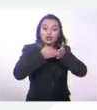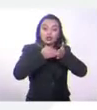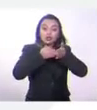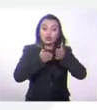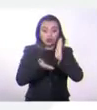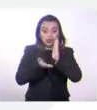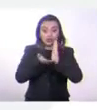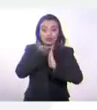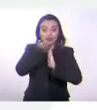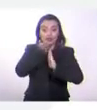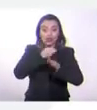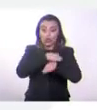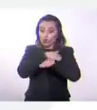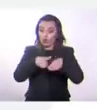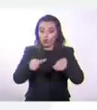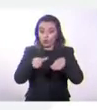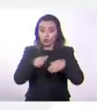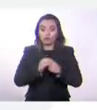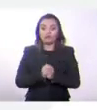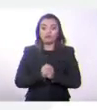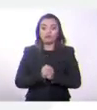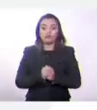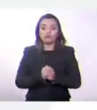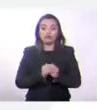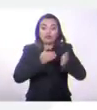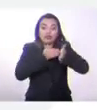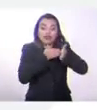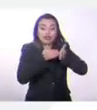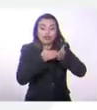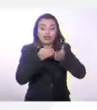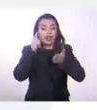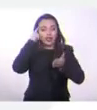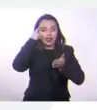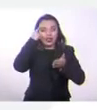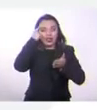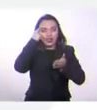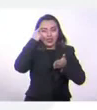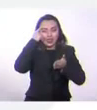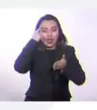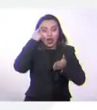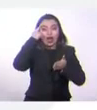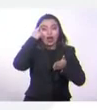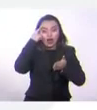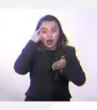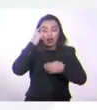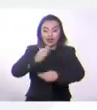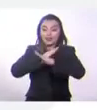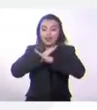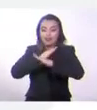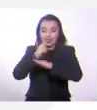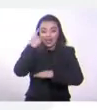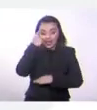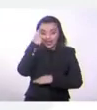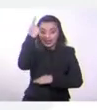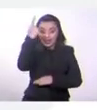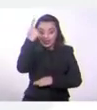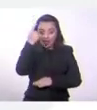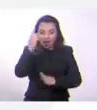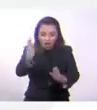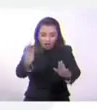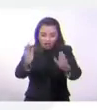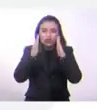persuasión captar la atención del lector. ¿Y por qué es importante captar la atención del lector? porque si el texto es